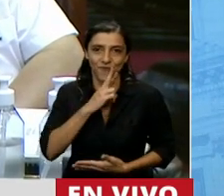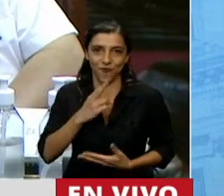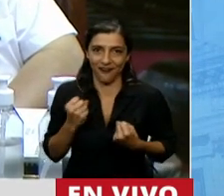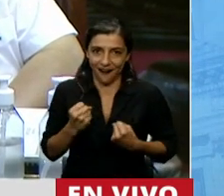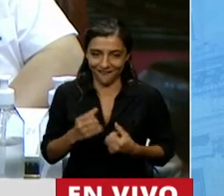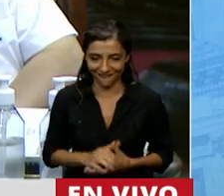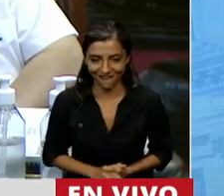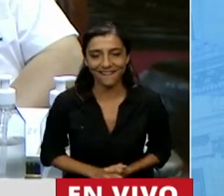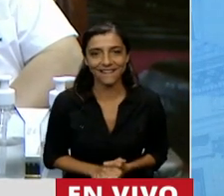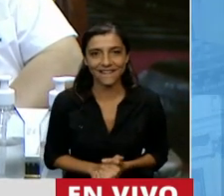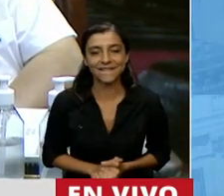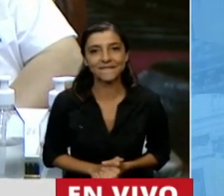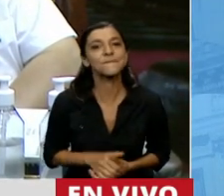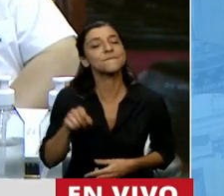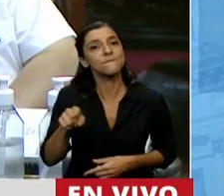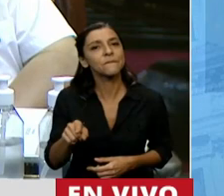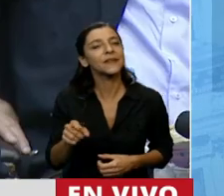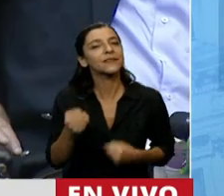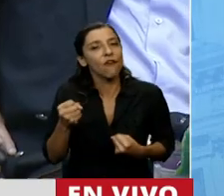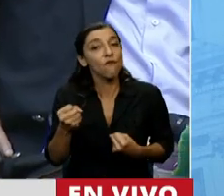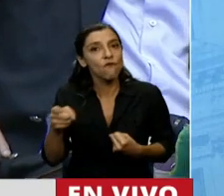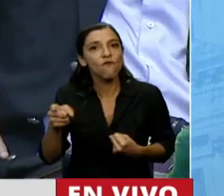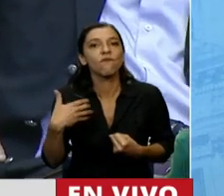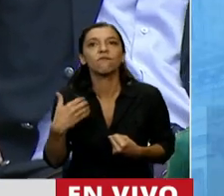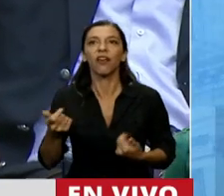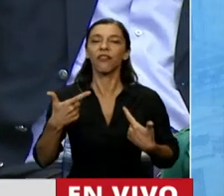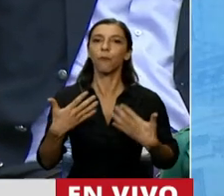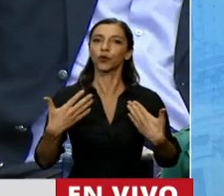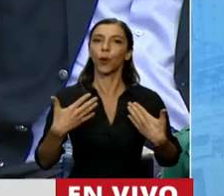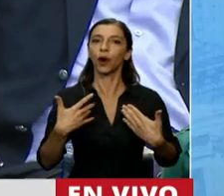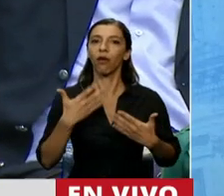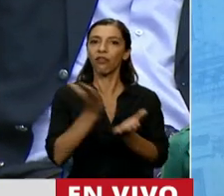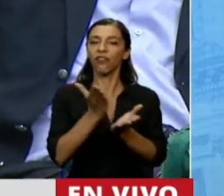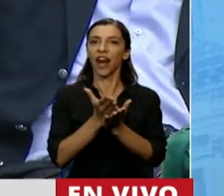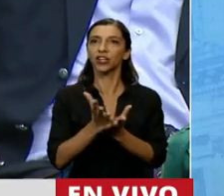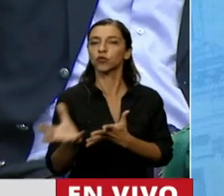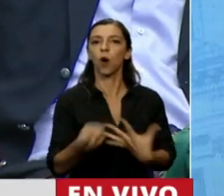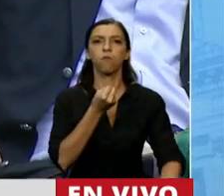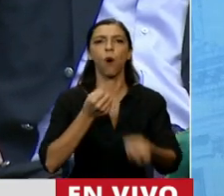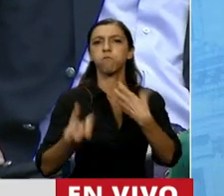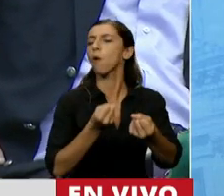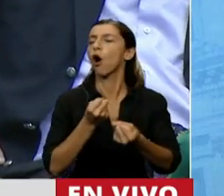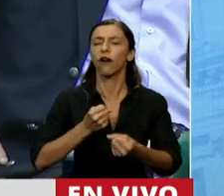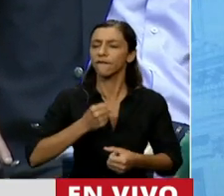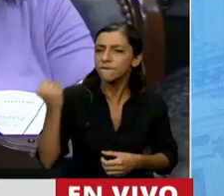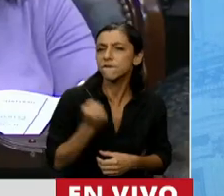Y esa fuerza es la que nos llevó a conquistar derechos, porque, presidente, permítame ser vehemente en este